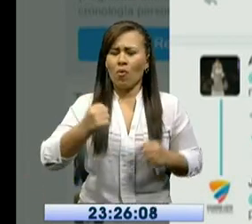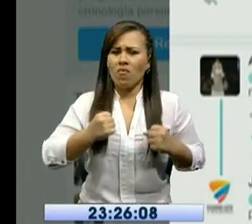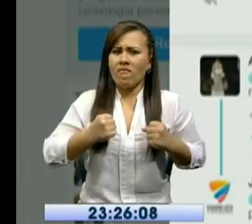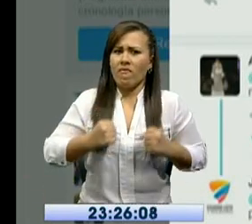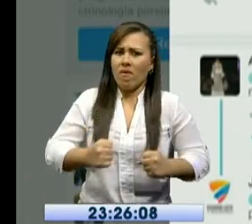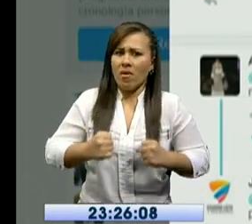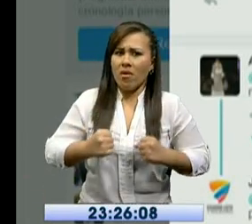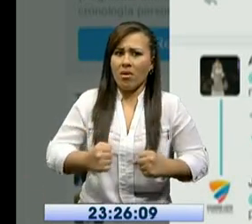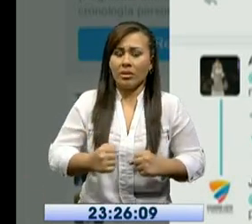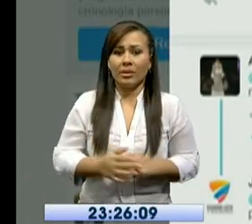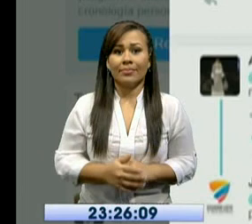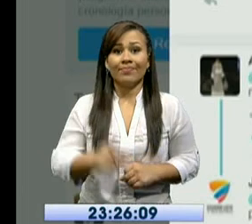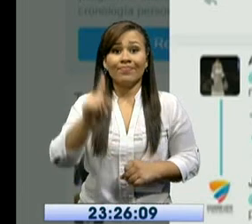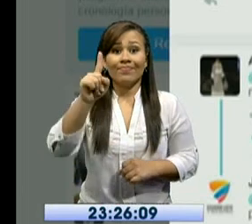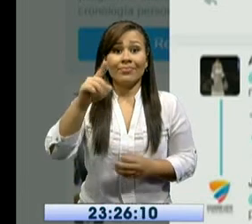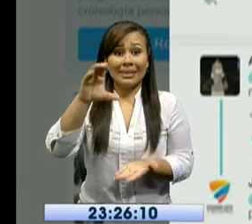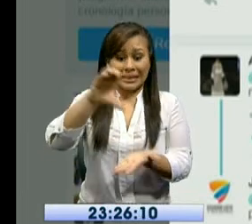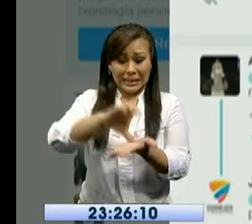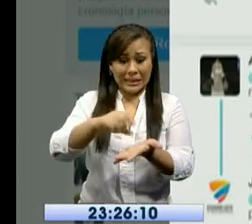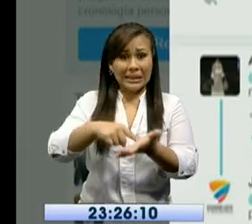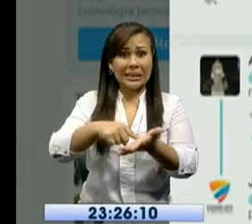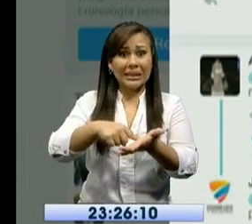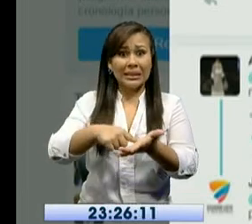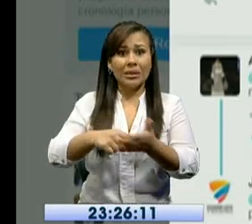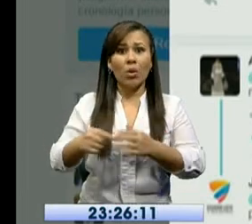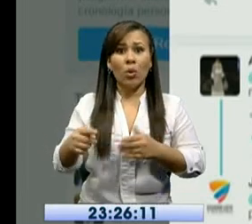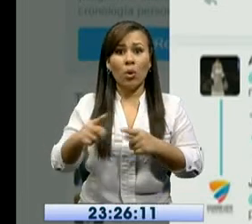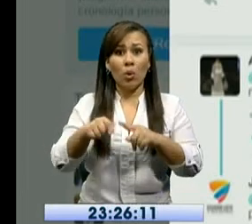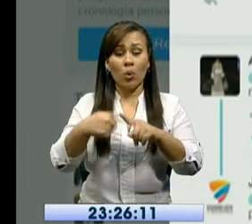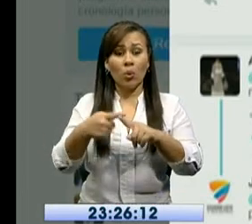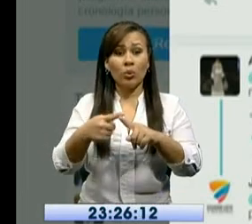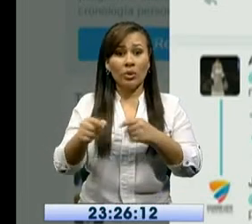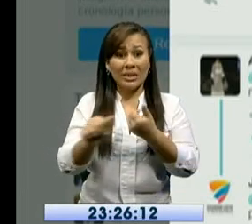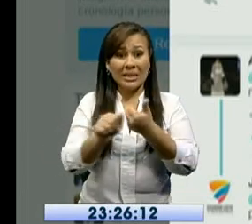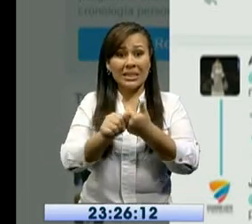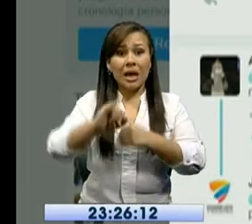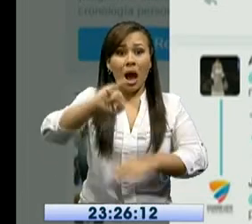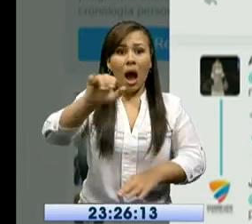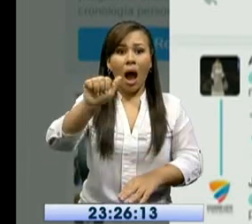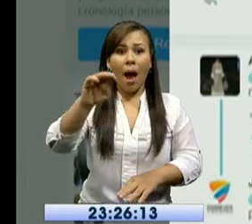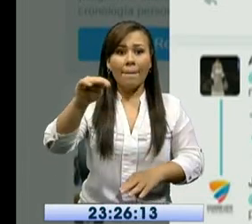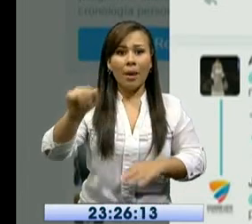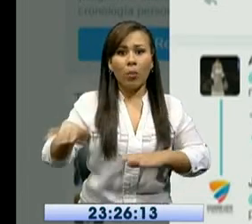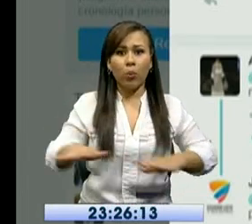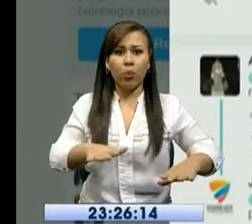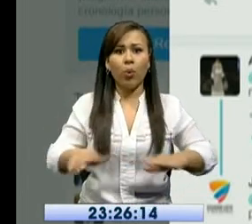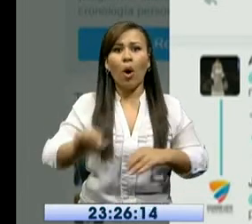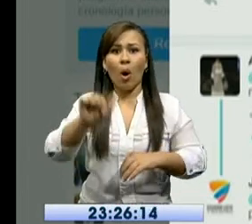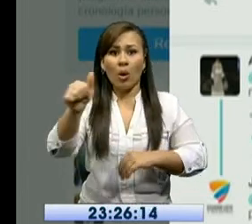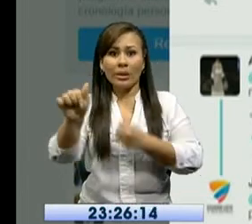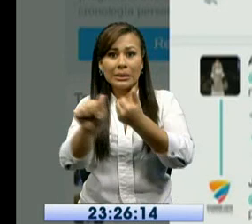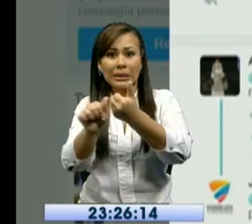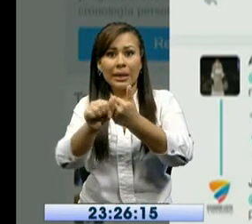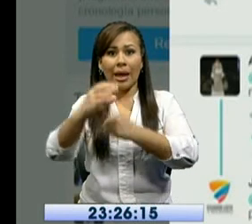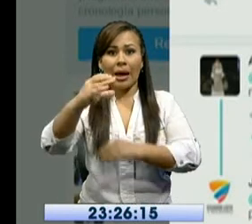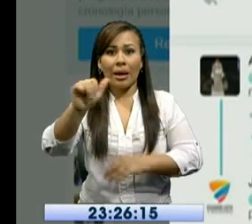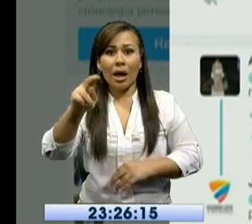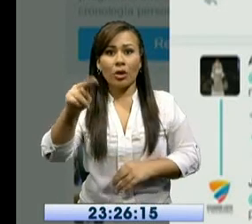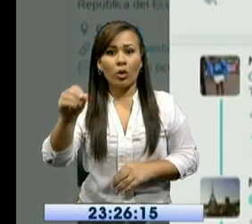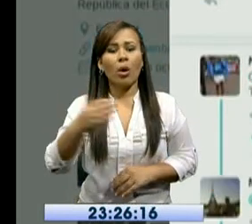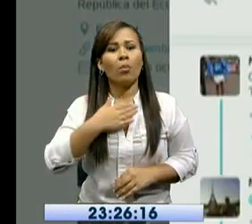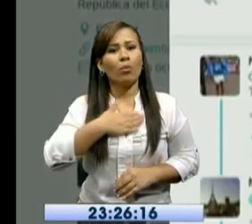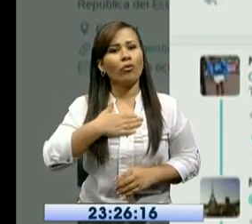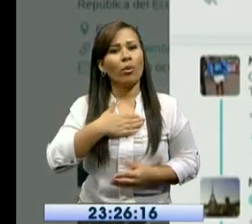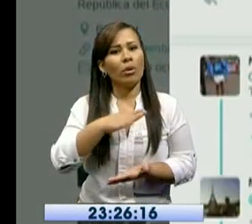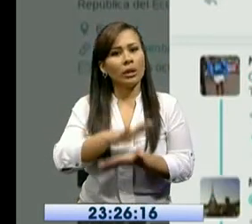fuertes, una con epicentro cerca de Jama, otra con epicentro cerca de Canoa. Guardar la calma,